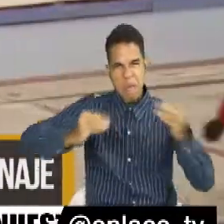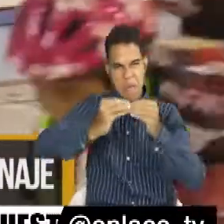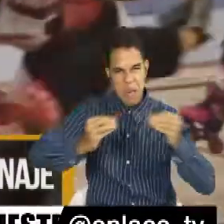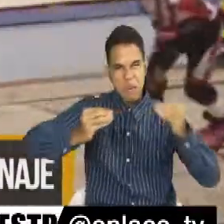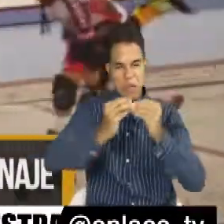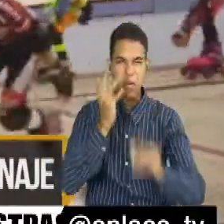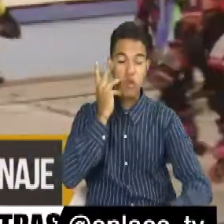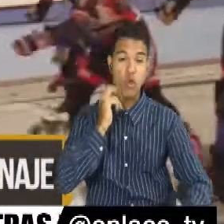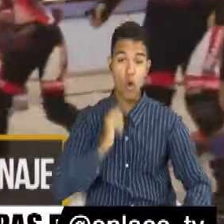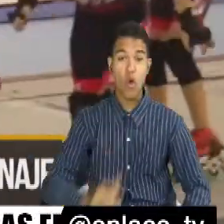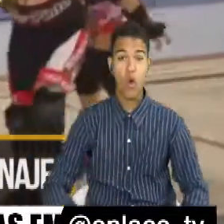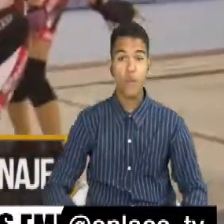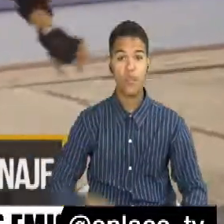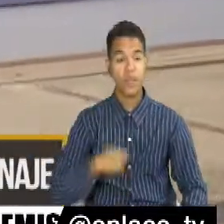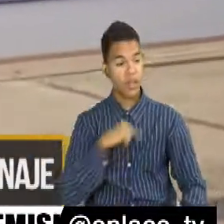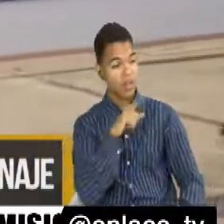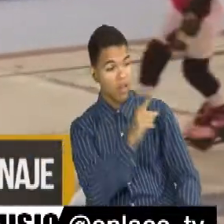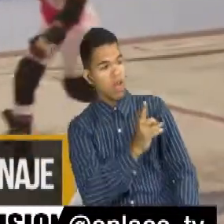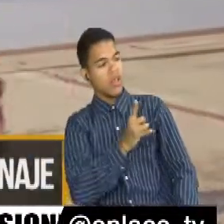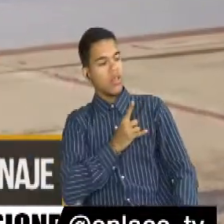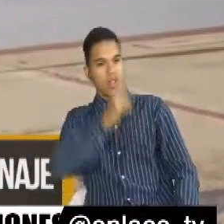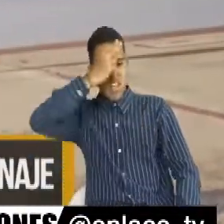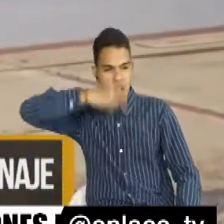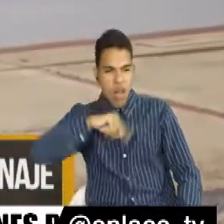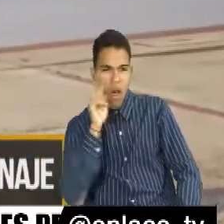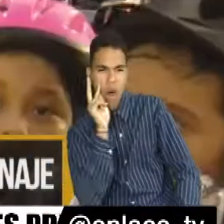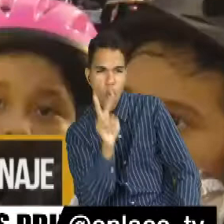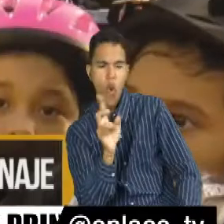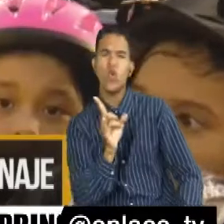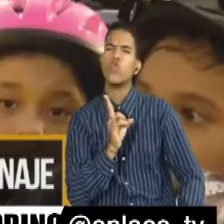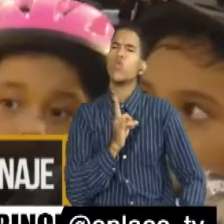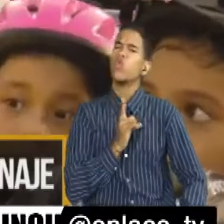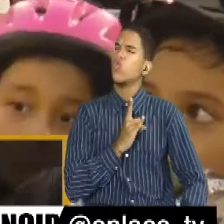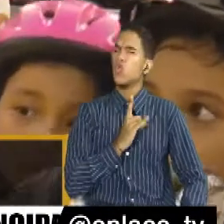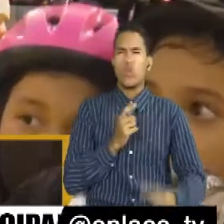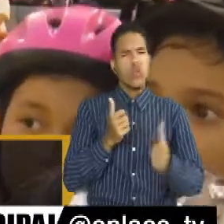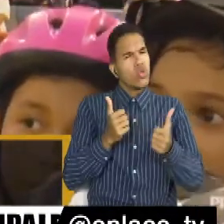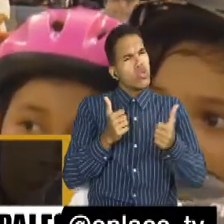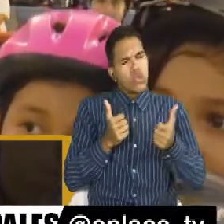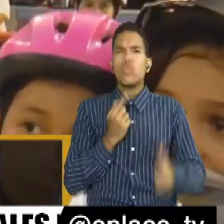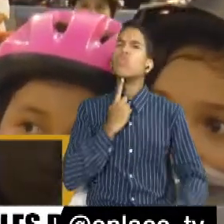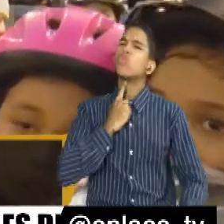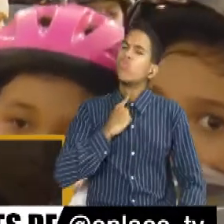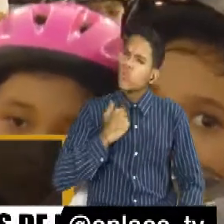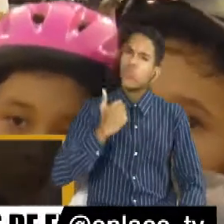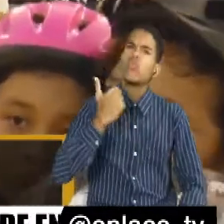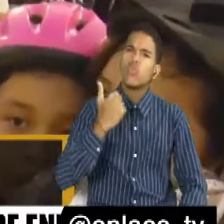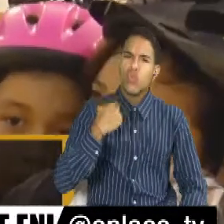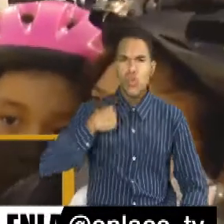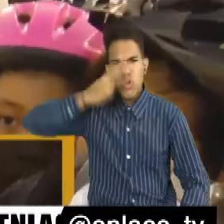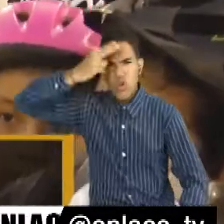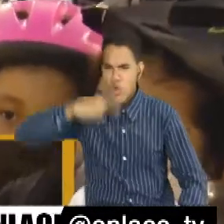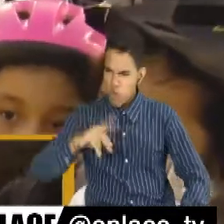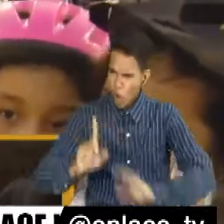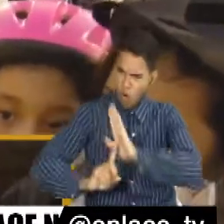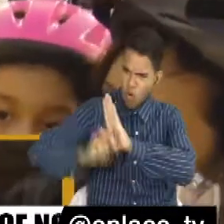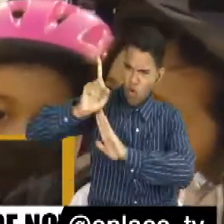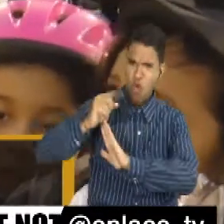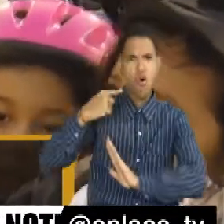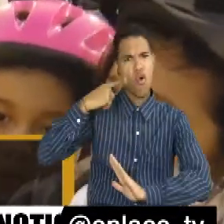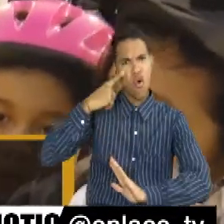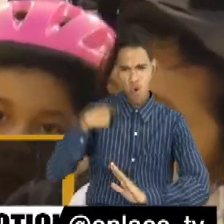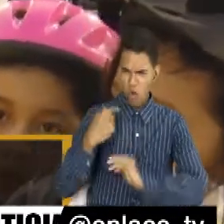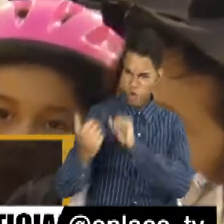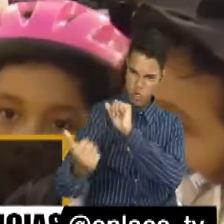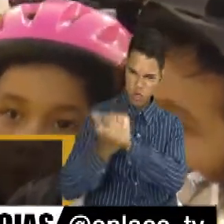un orgullo para ellos ver a sus hijos sacar lo mejor en la pista. Totalmente, es la disciplina que uno tiene constante con ellos.